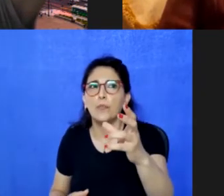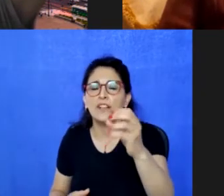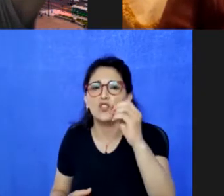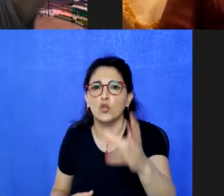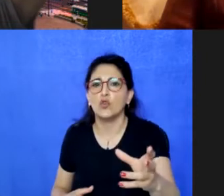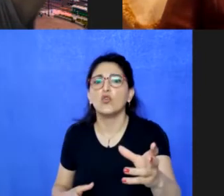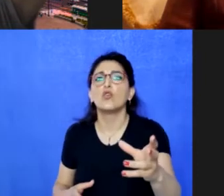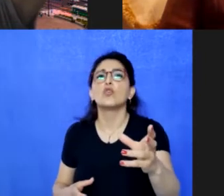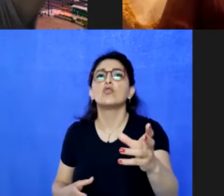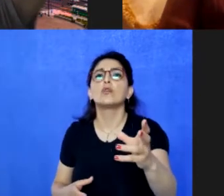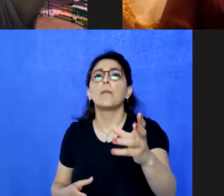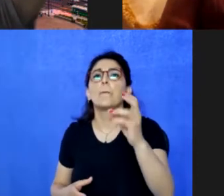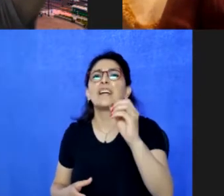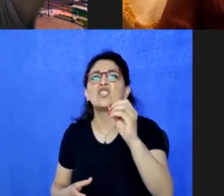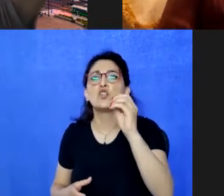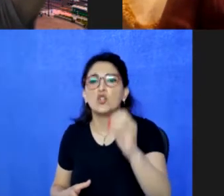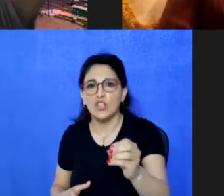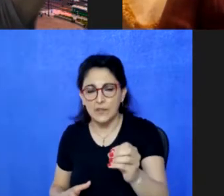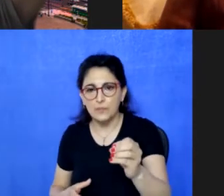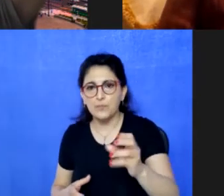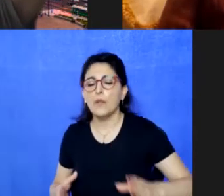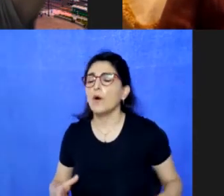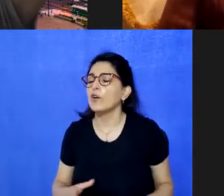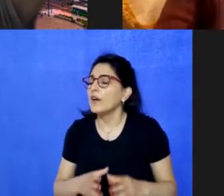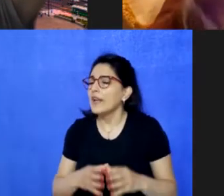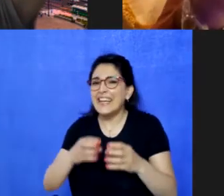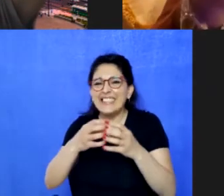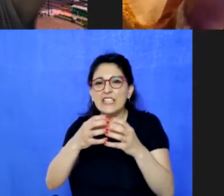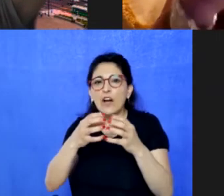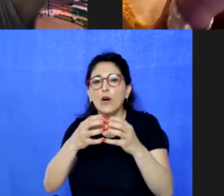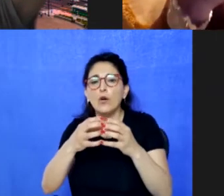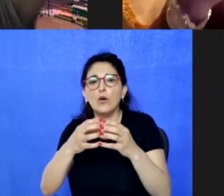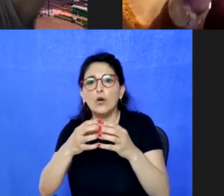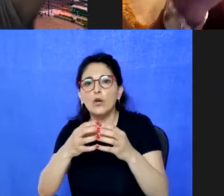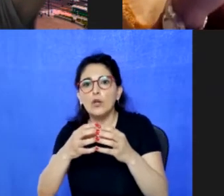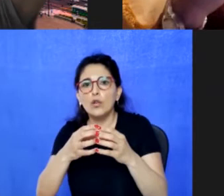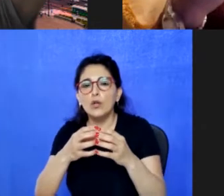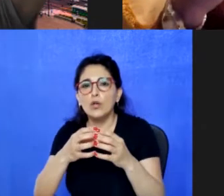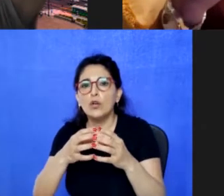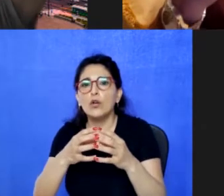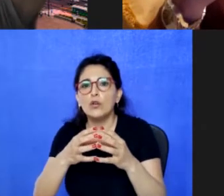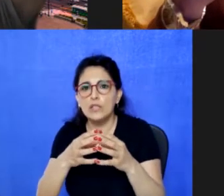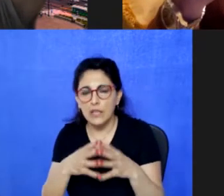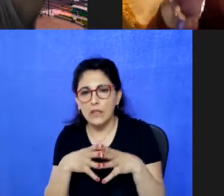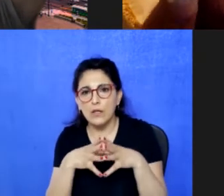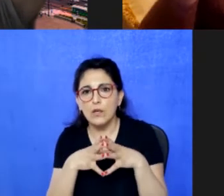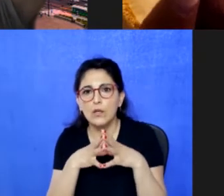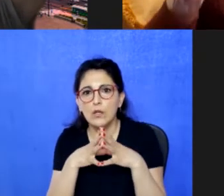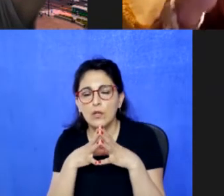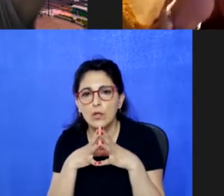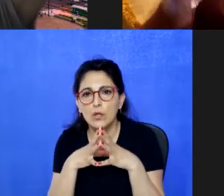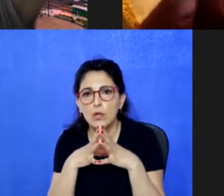o pastichotti? No, pastichotti. Bueno. Uno es pastichotto. Sí.